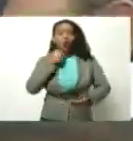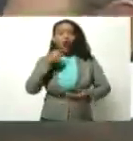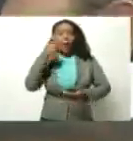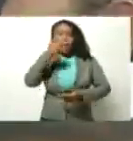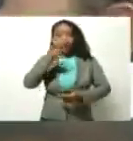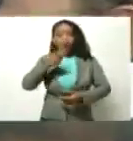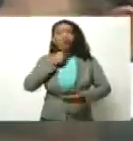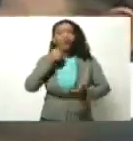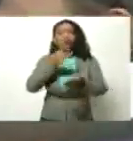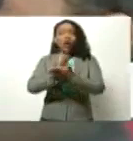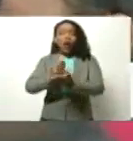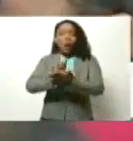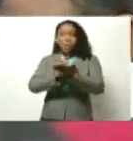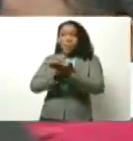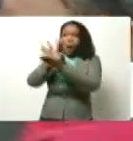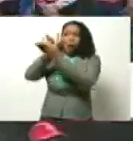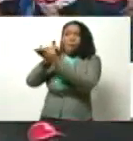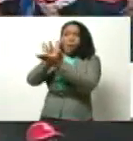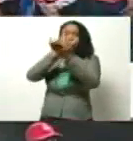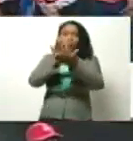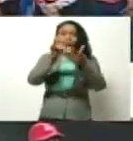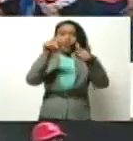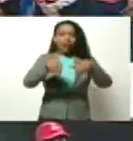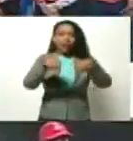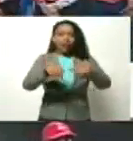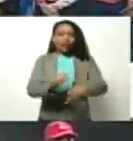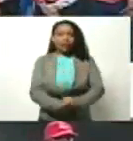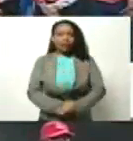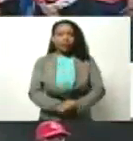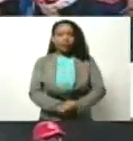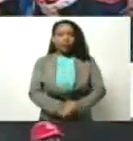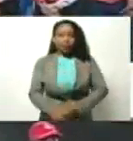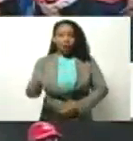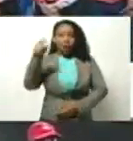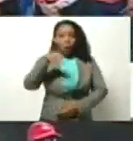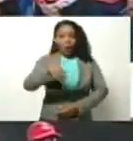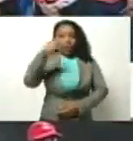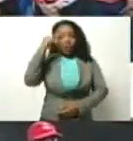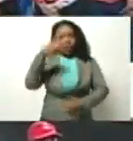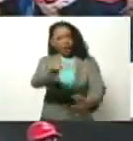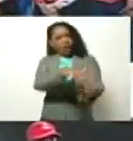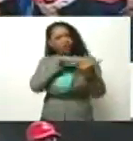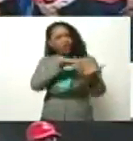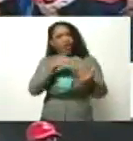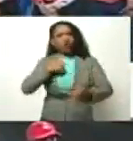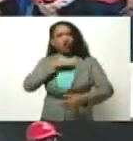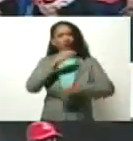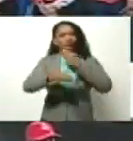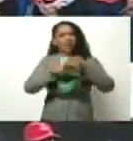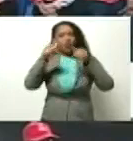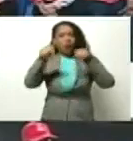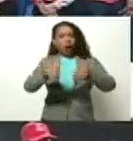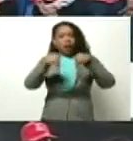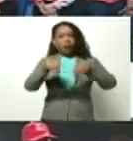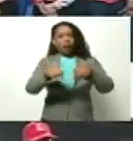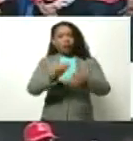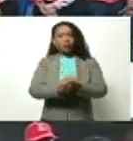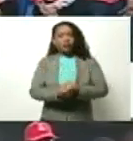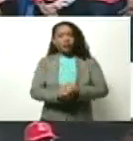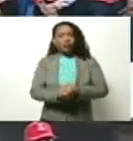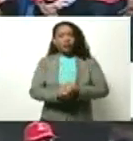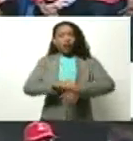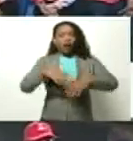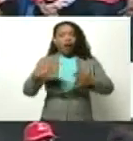echaron lo sacaron de aquí hoy día la batalla que estamos dando nosotros es